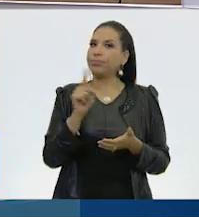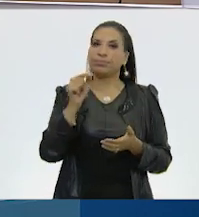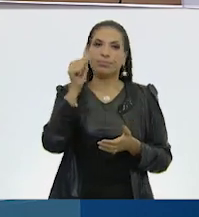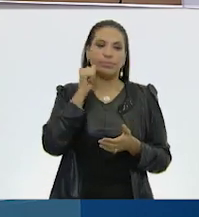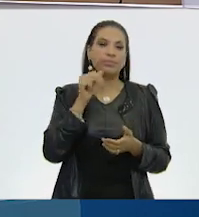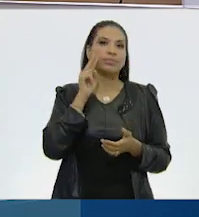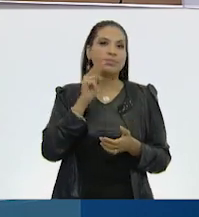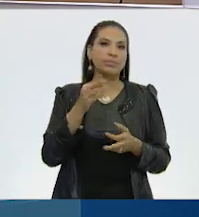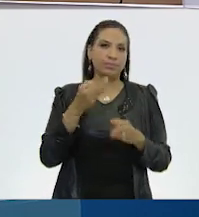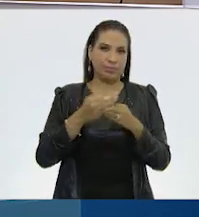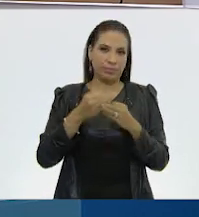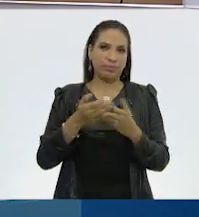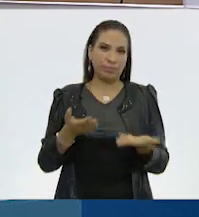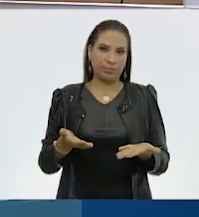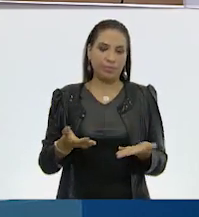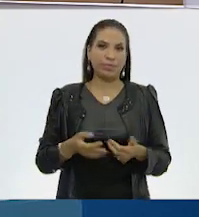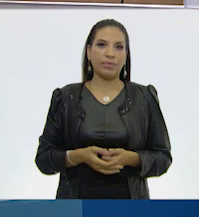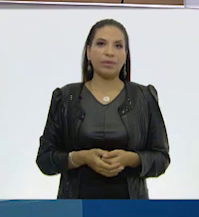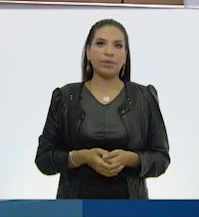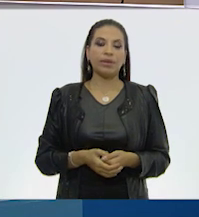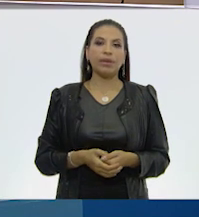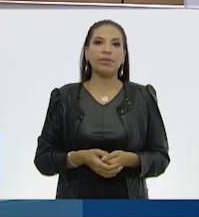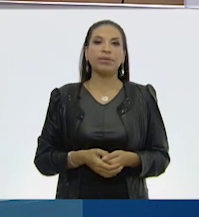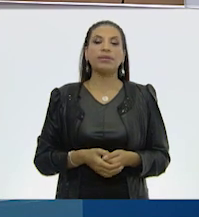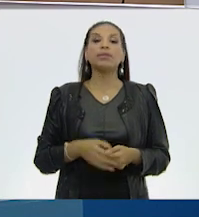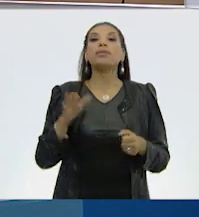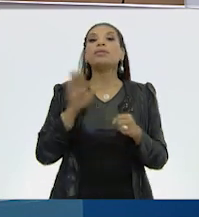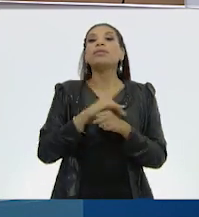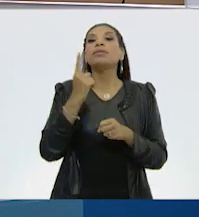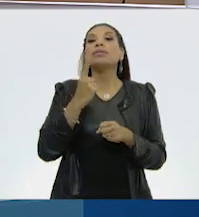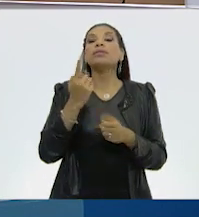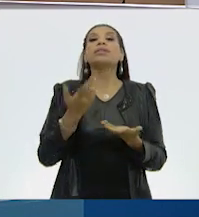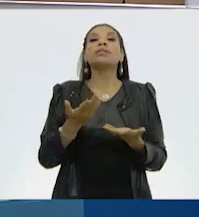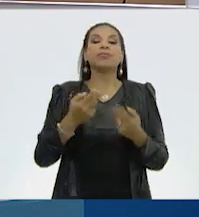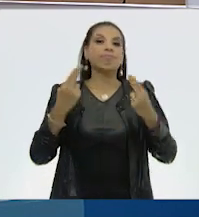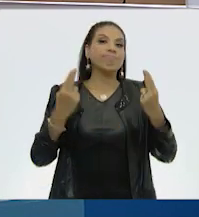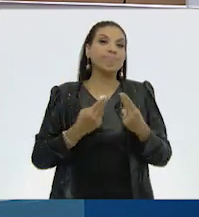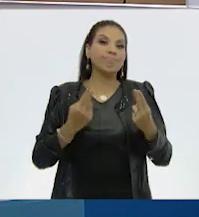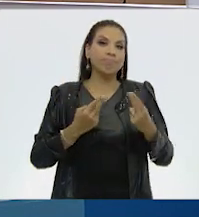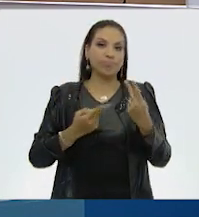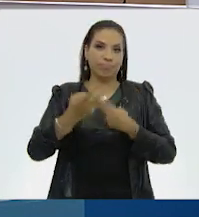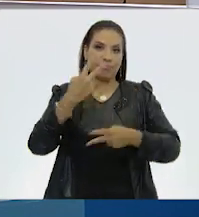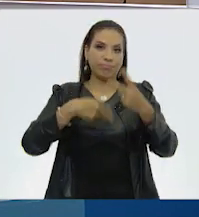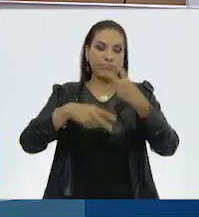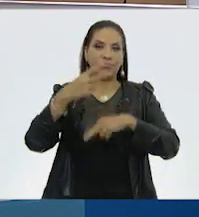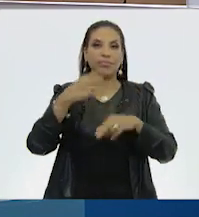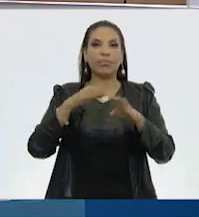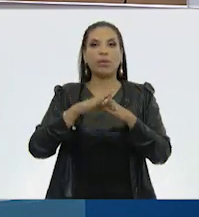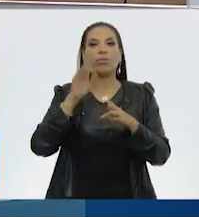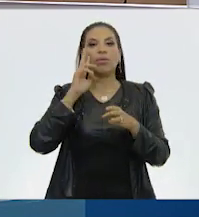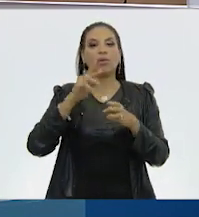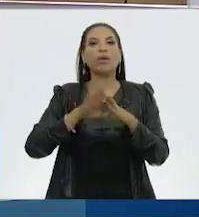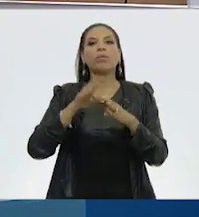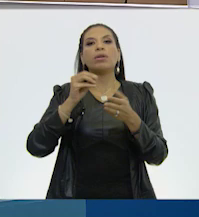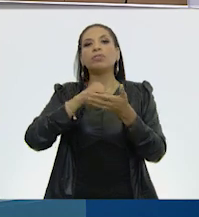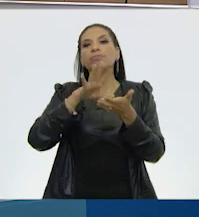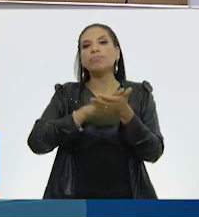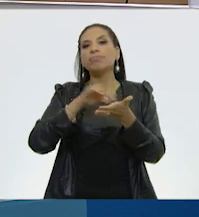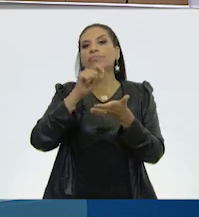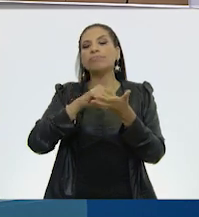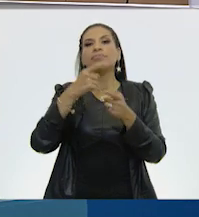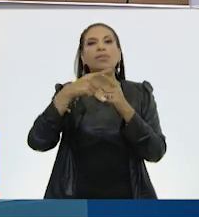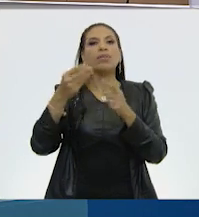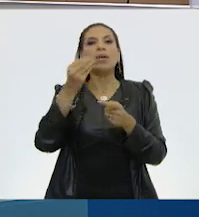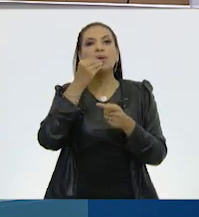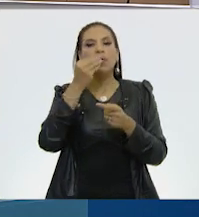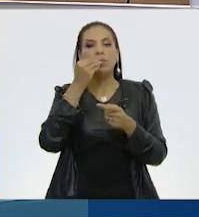los fines que tiene en la actualidad. Esto es porque surgió con la necesidad de llevar un conteo y registro de los